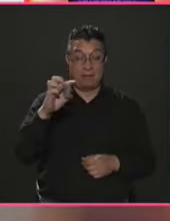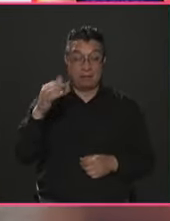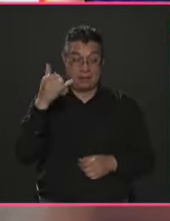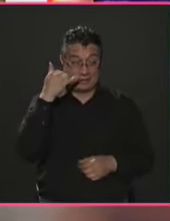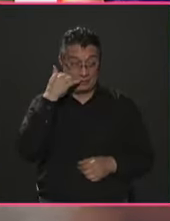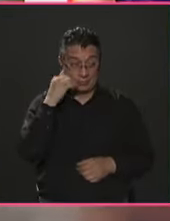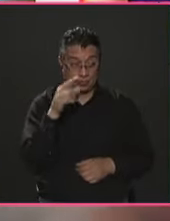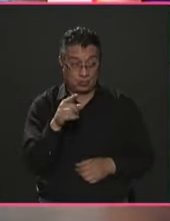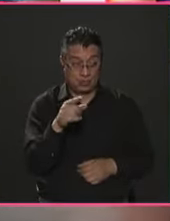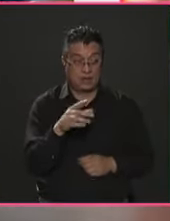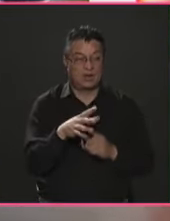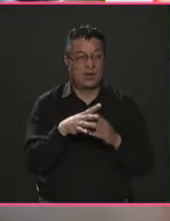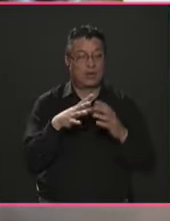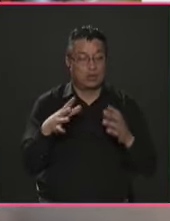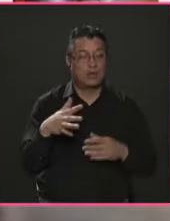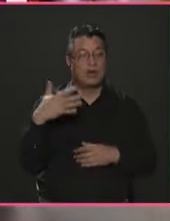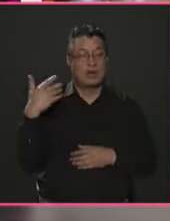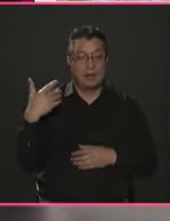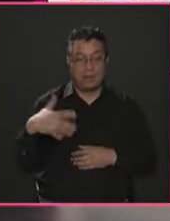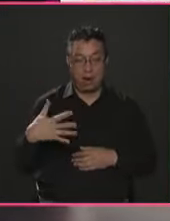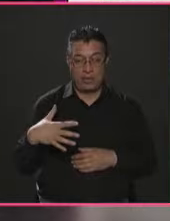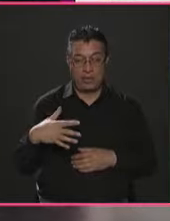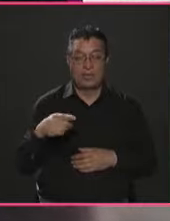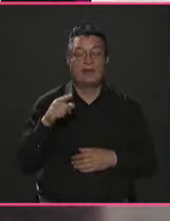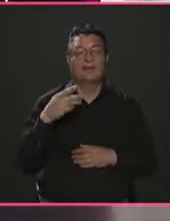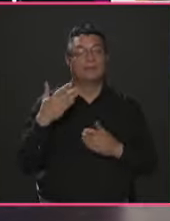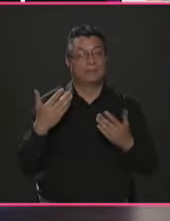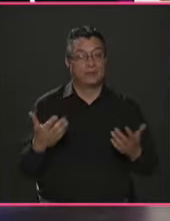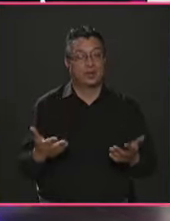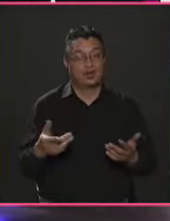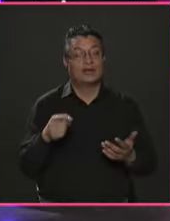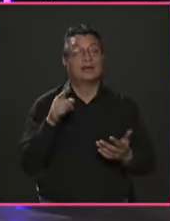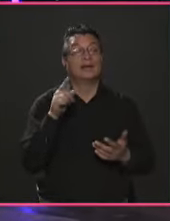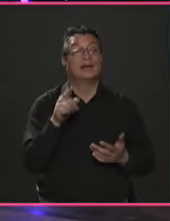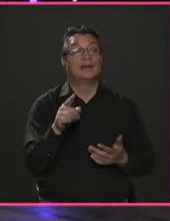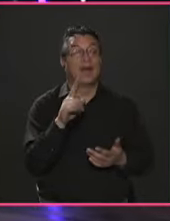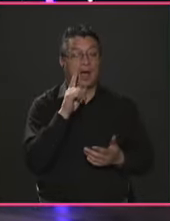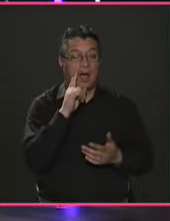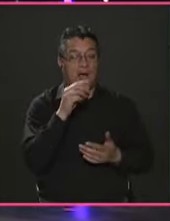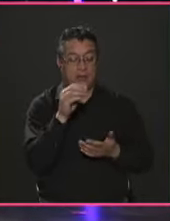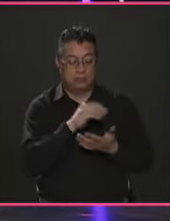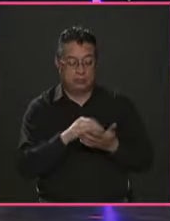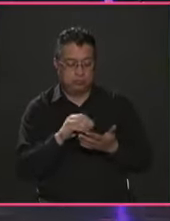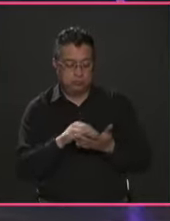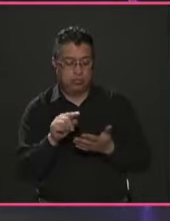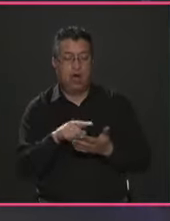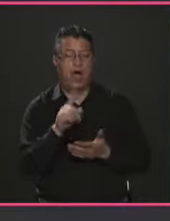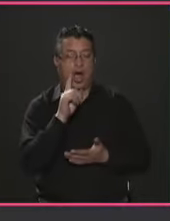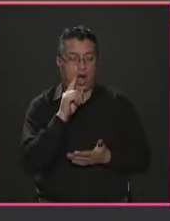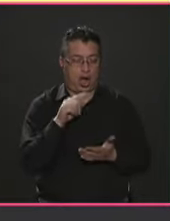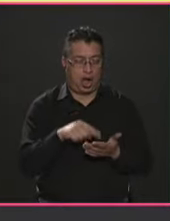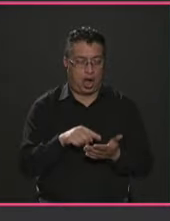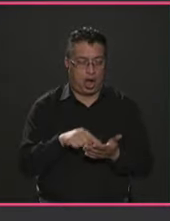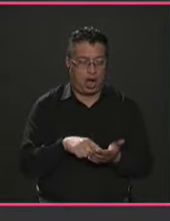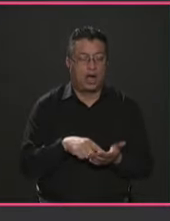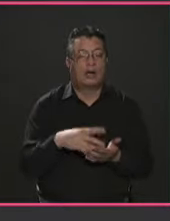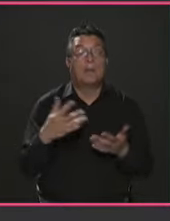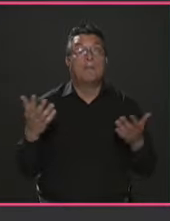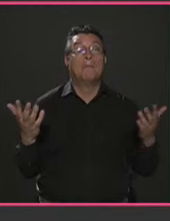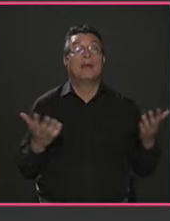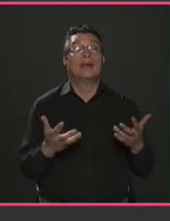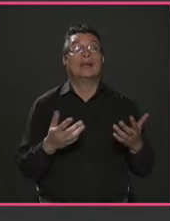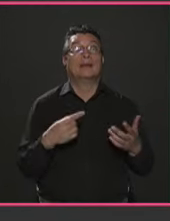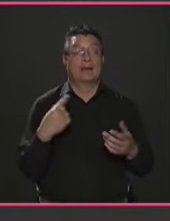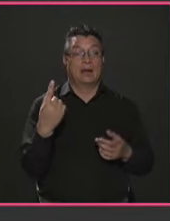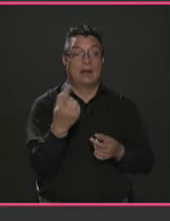es bien eh relevante e importante Entonces es que en la literatura encontramos que para que